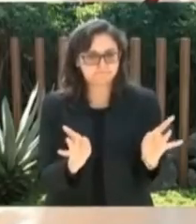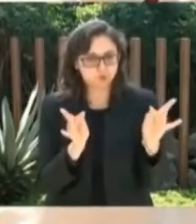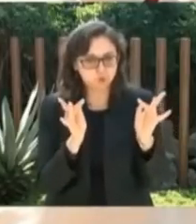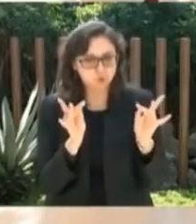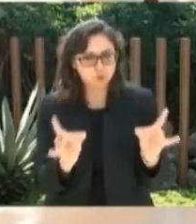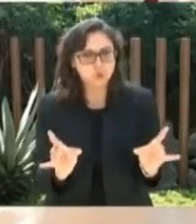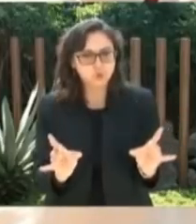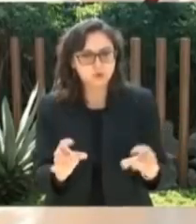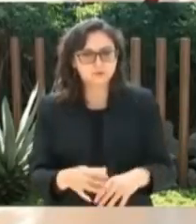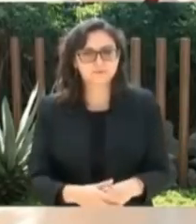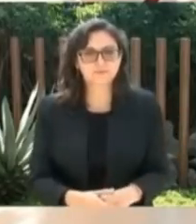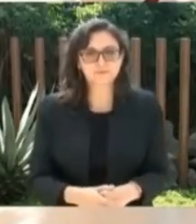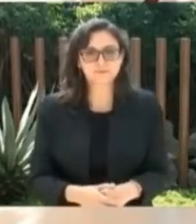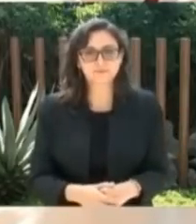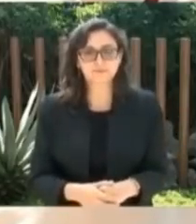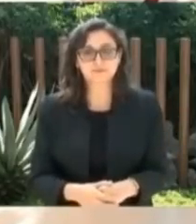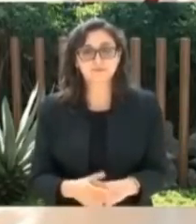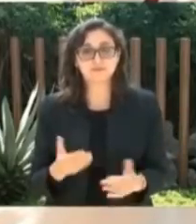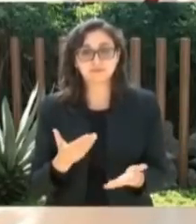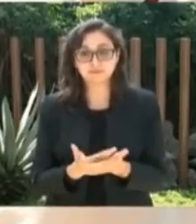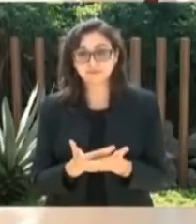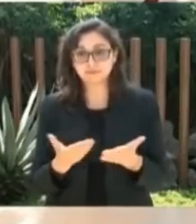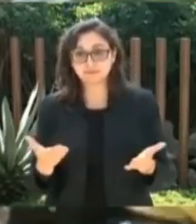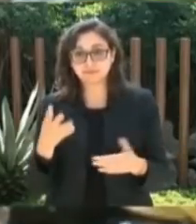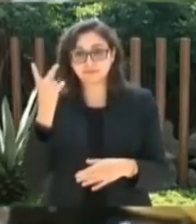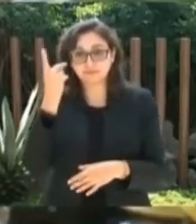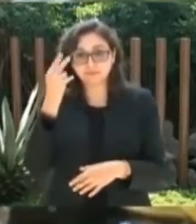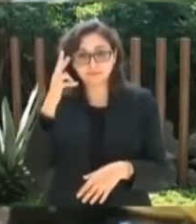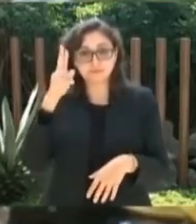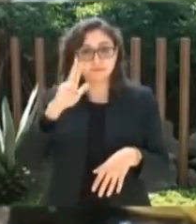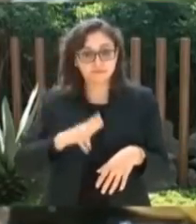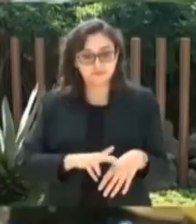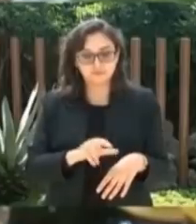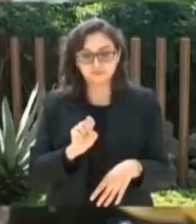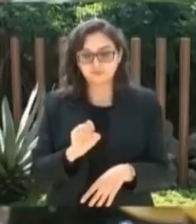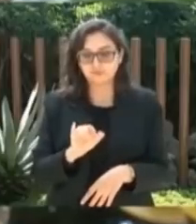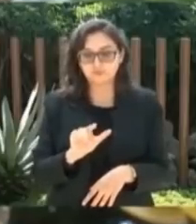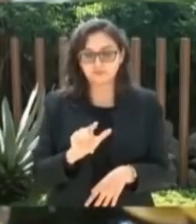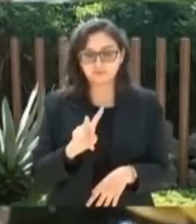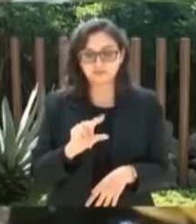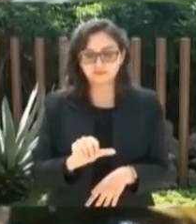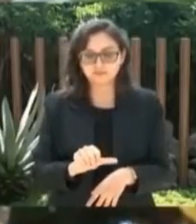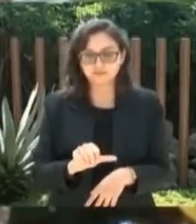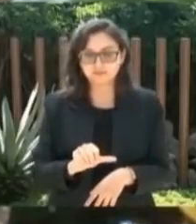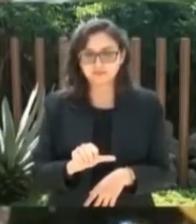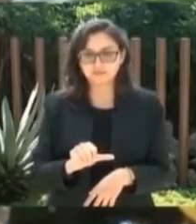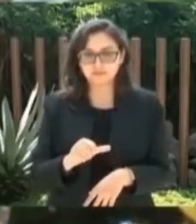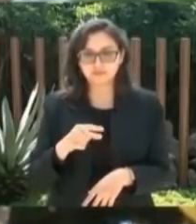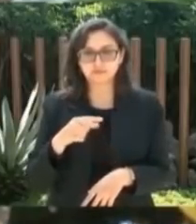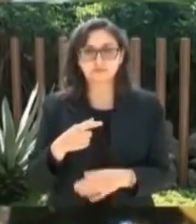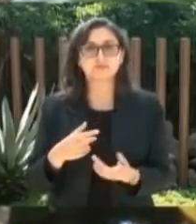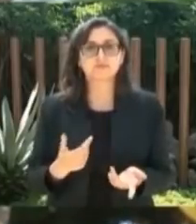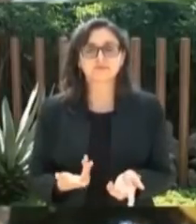la directora Silvia, la escuché en